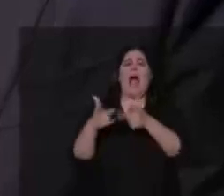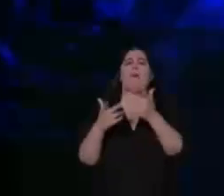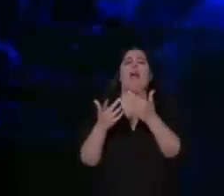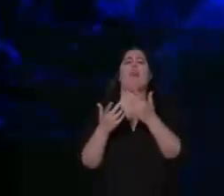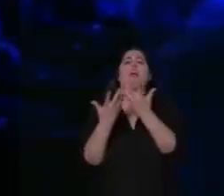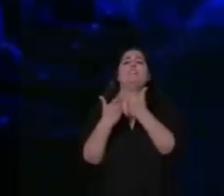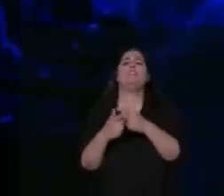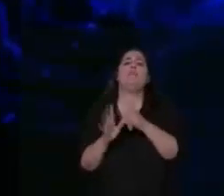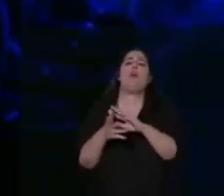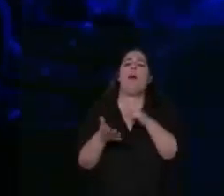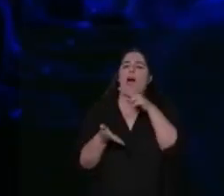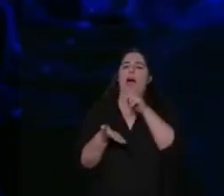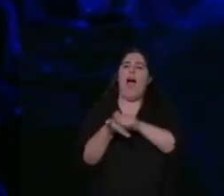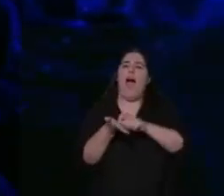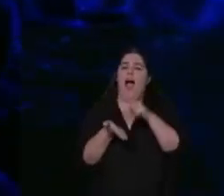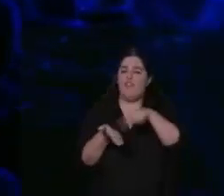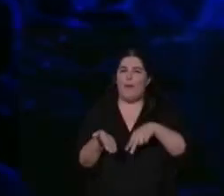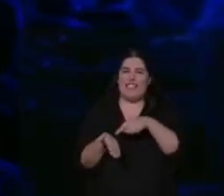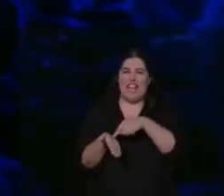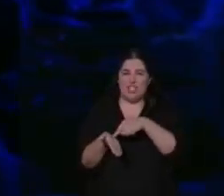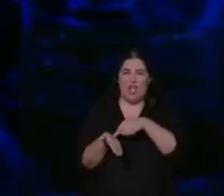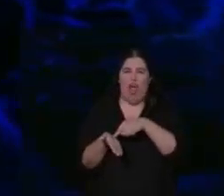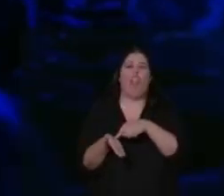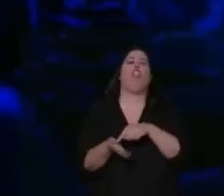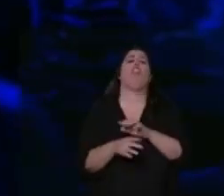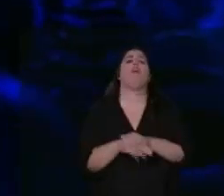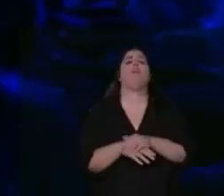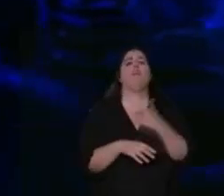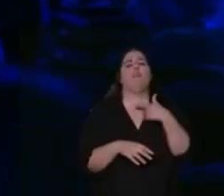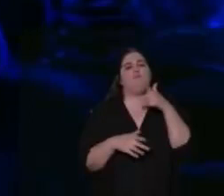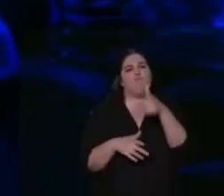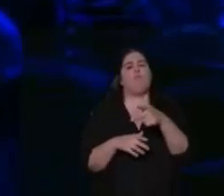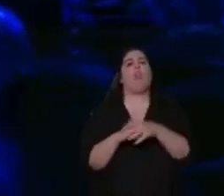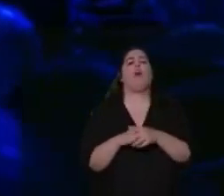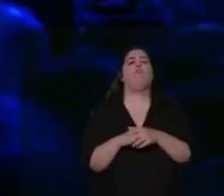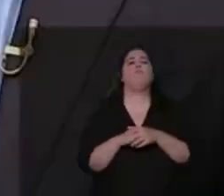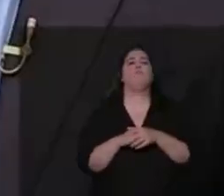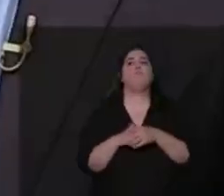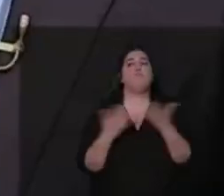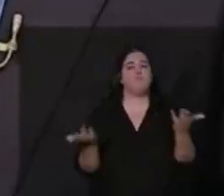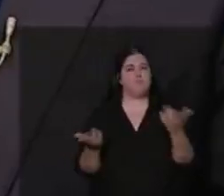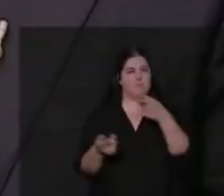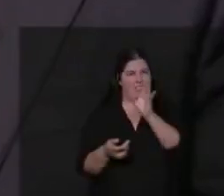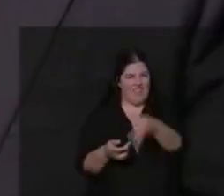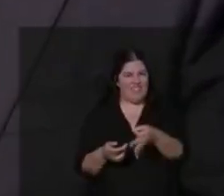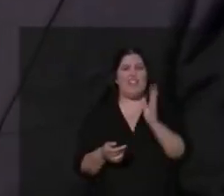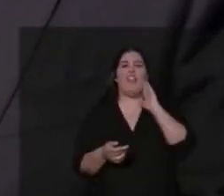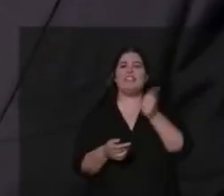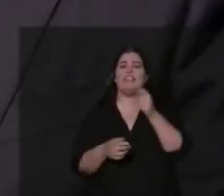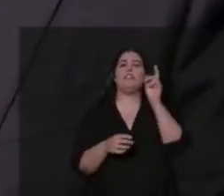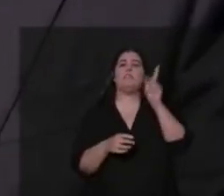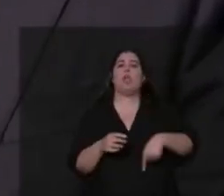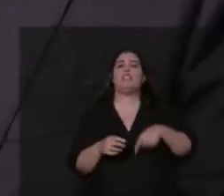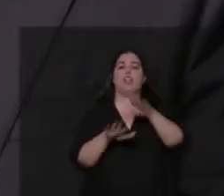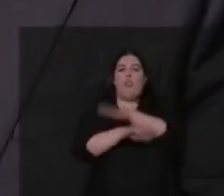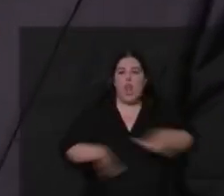compromiso y de hecho hemos firmado el compromiso con la alfabetización. Y le digo más, ¿sabe que solamente el 16% de los chicos